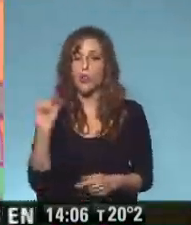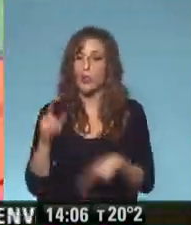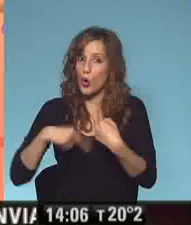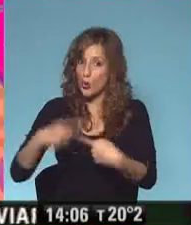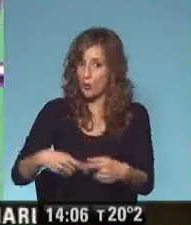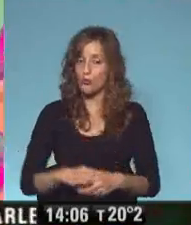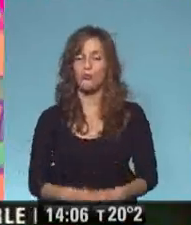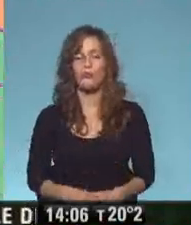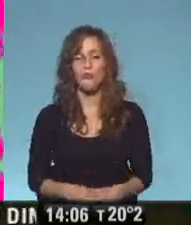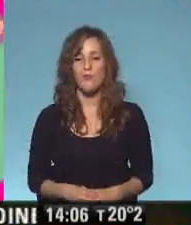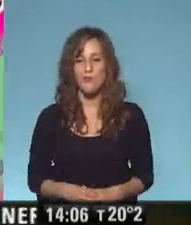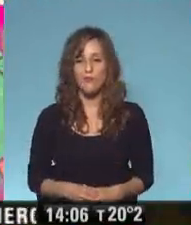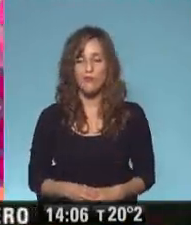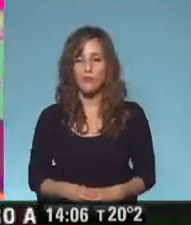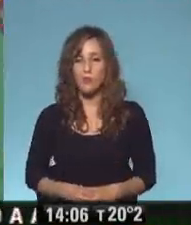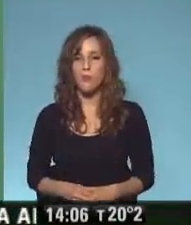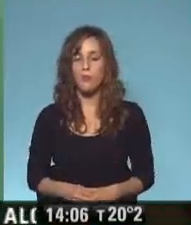samba.